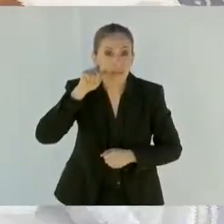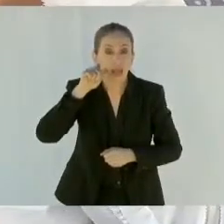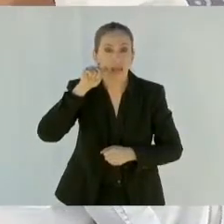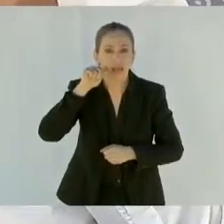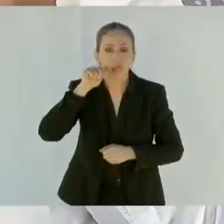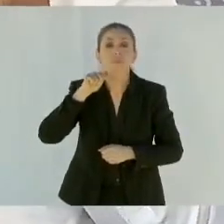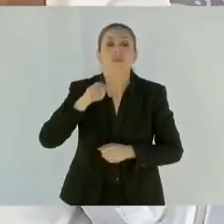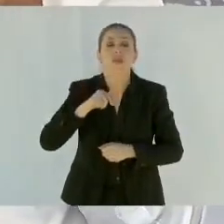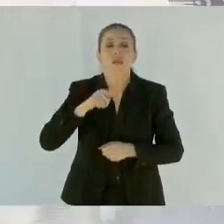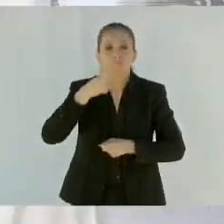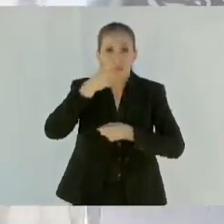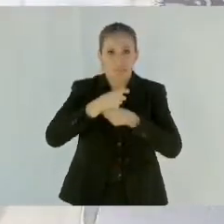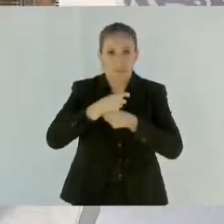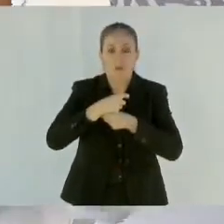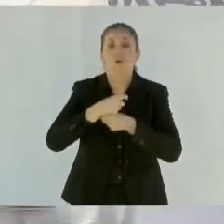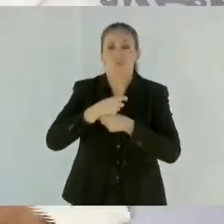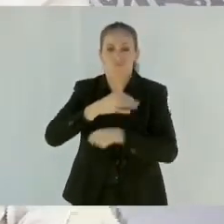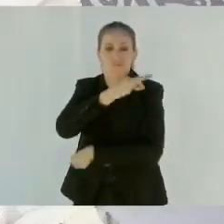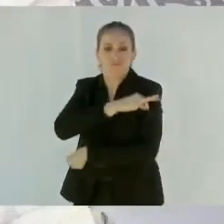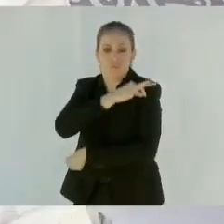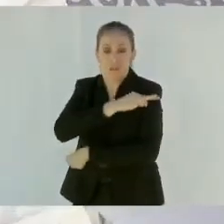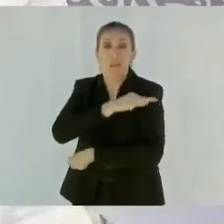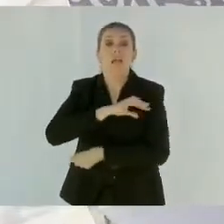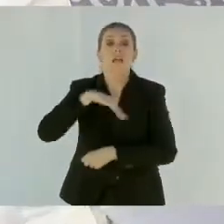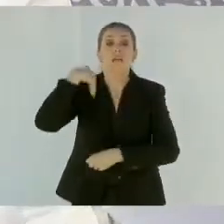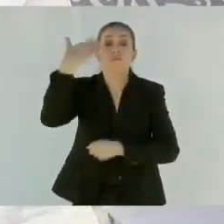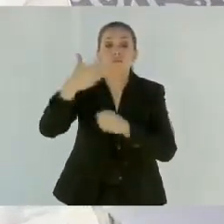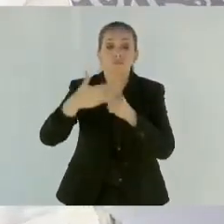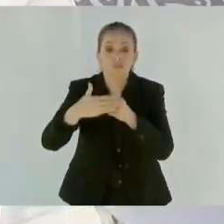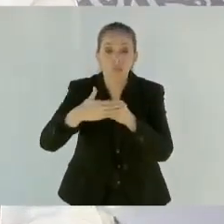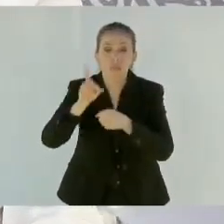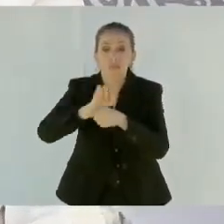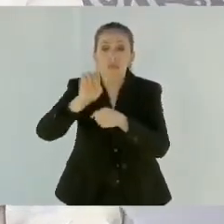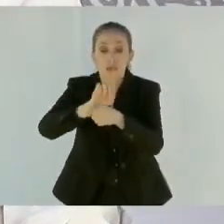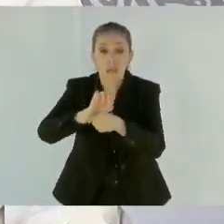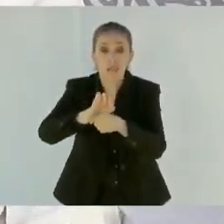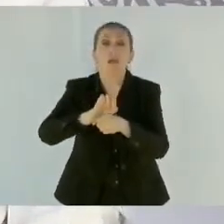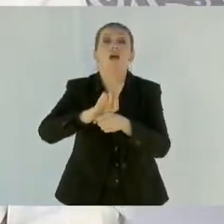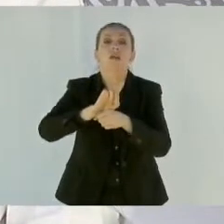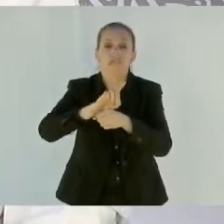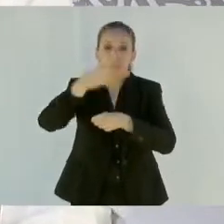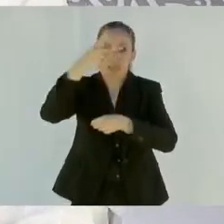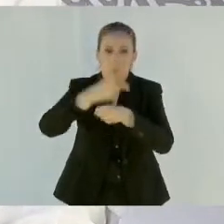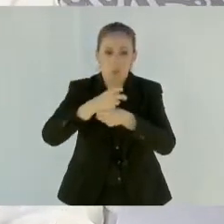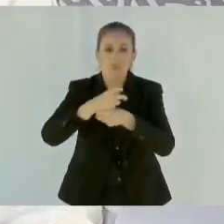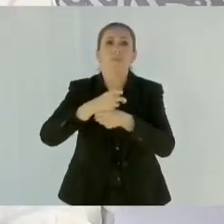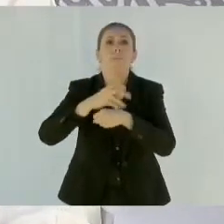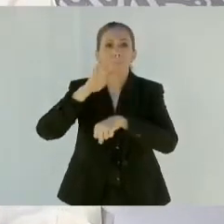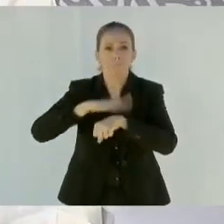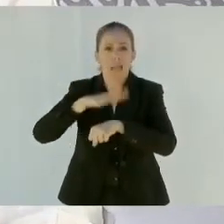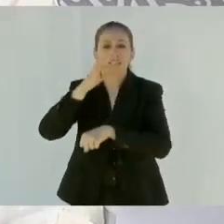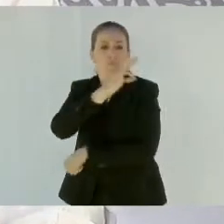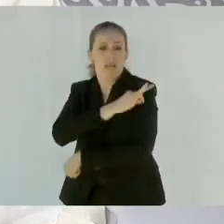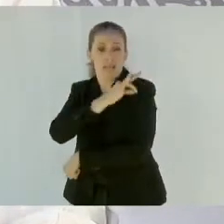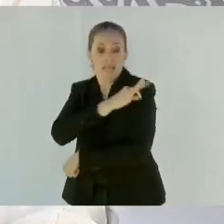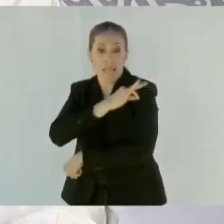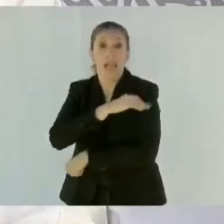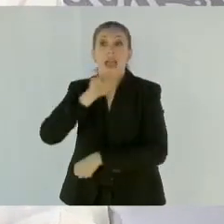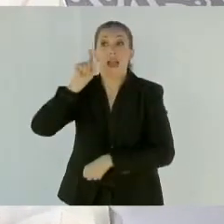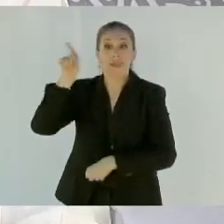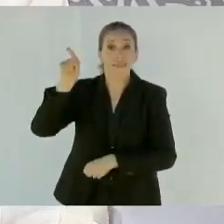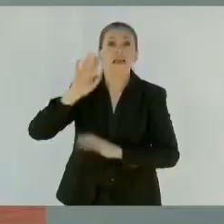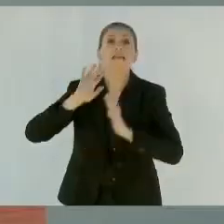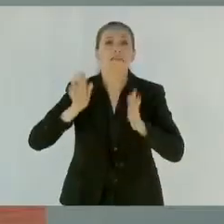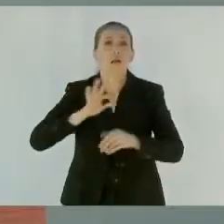la segunda, y terminando de vacunarlos, ya abrimos las escuelas en